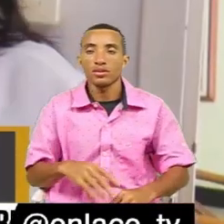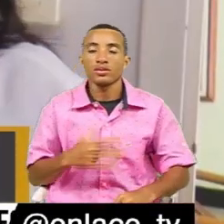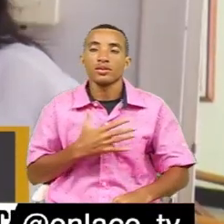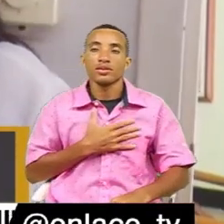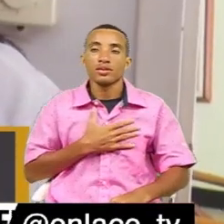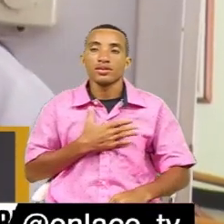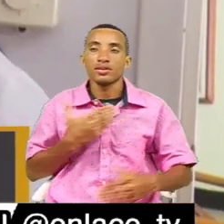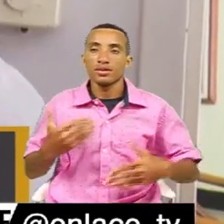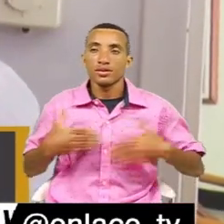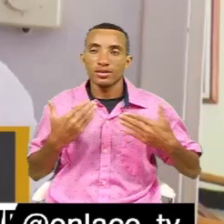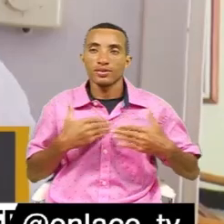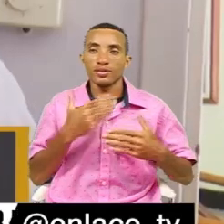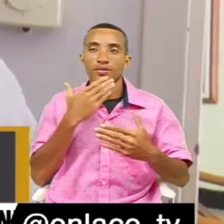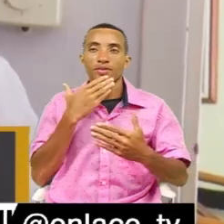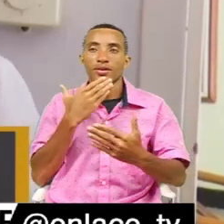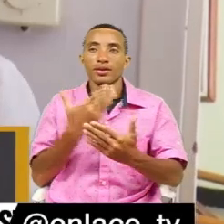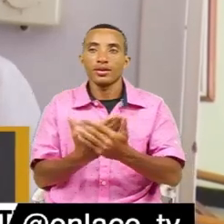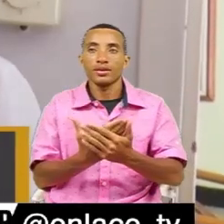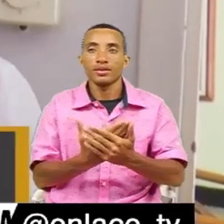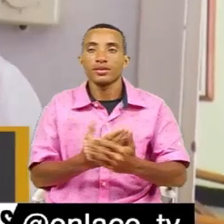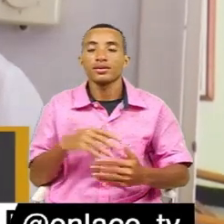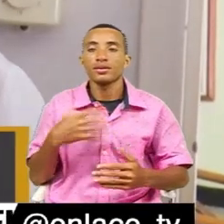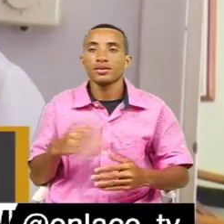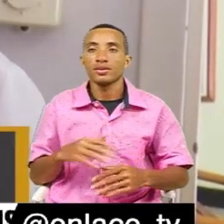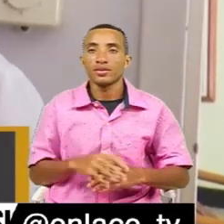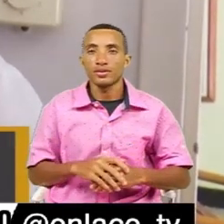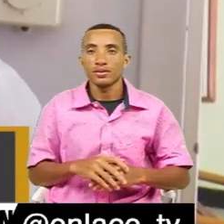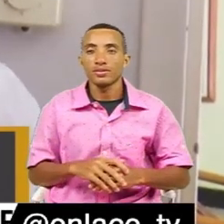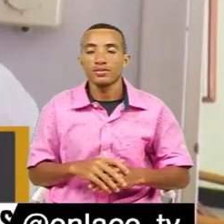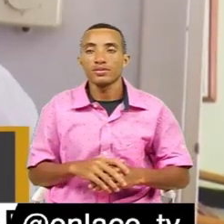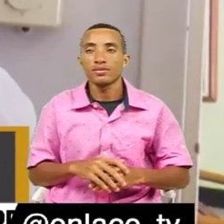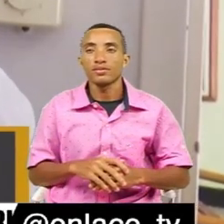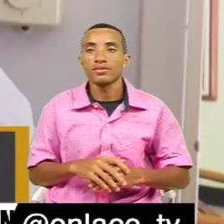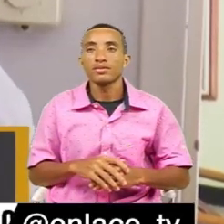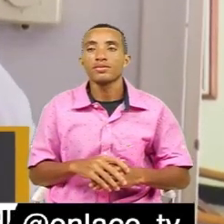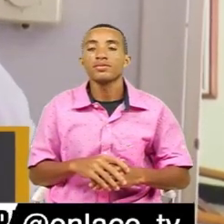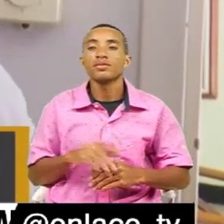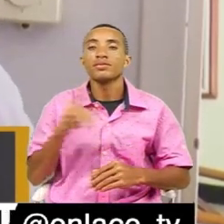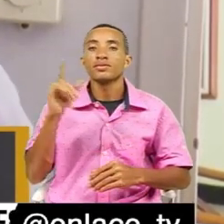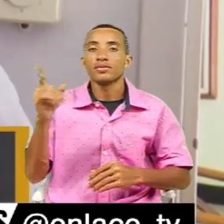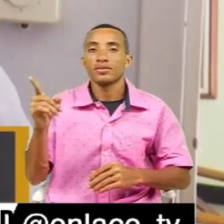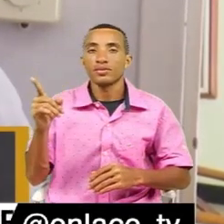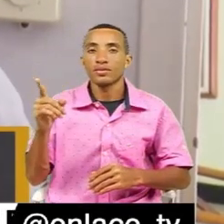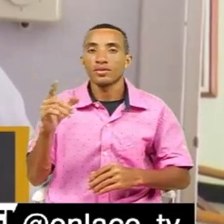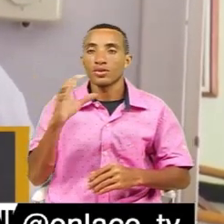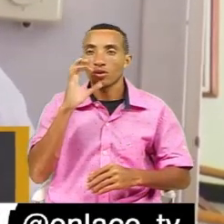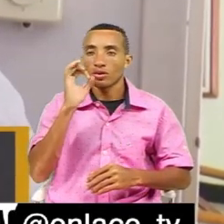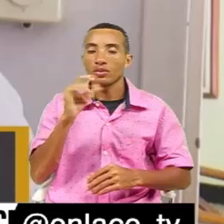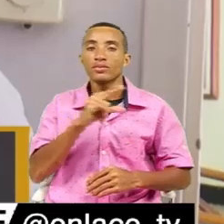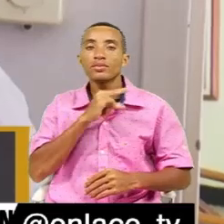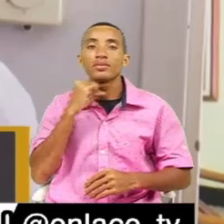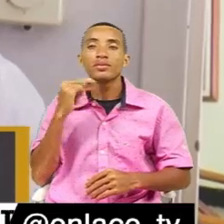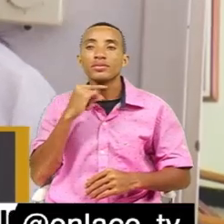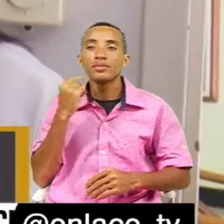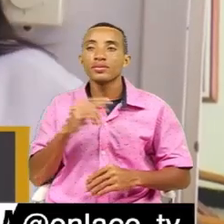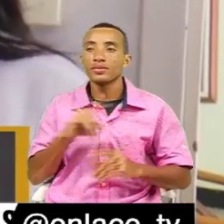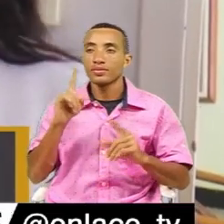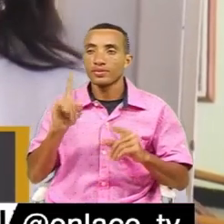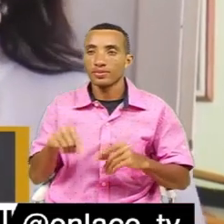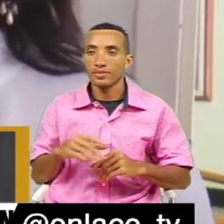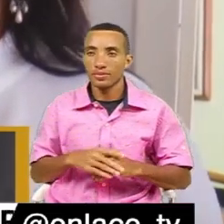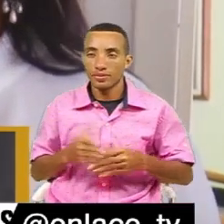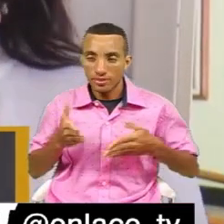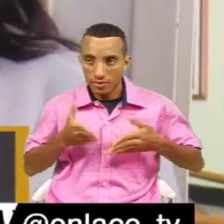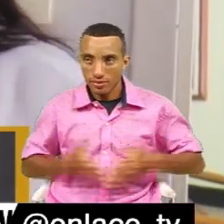complacencia por otorgarme este fabuloso premio, y al padre Augusto en Sabané Torres, mi tierra natal es Barranca